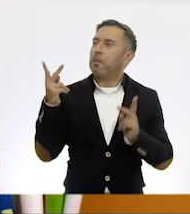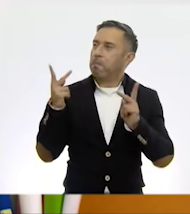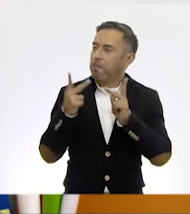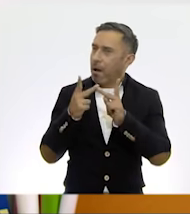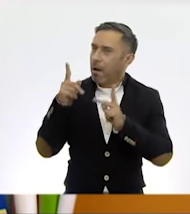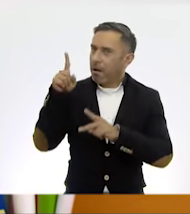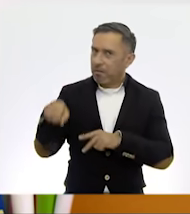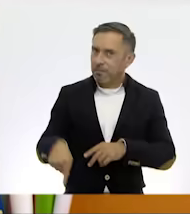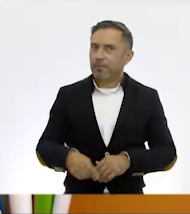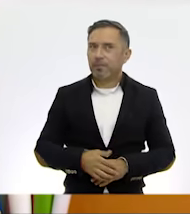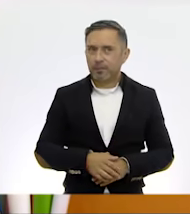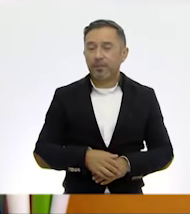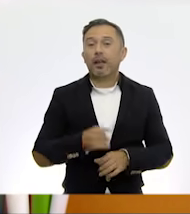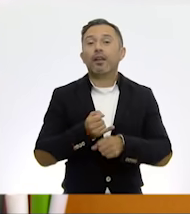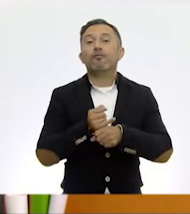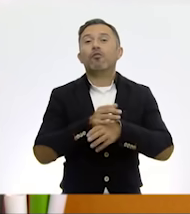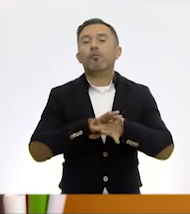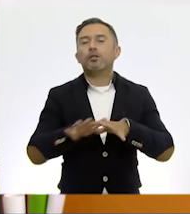información.